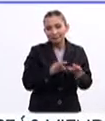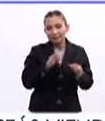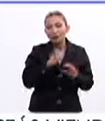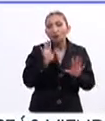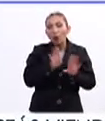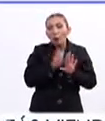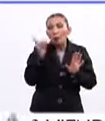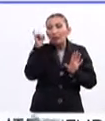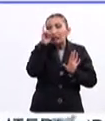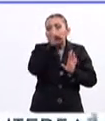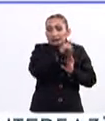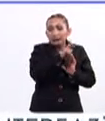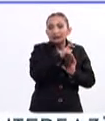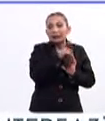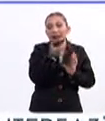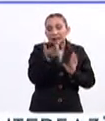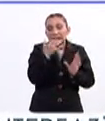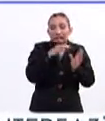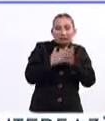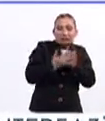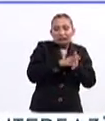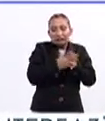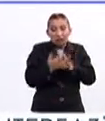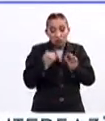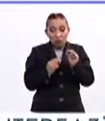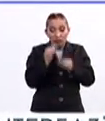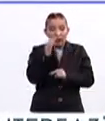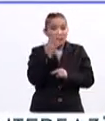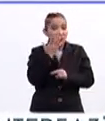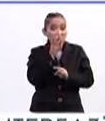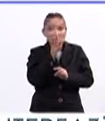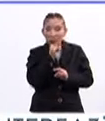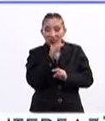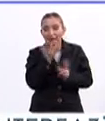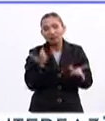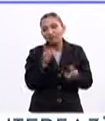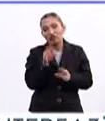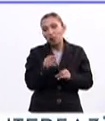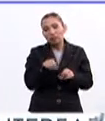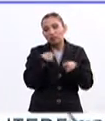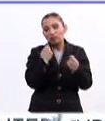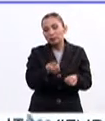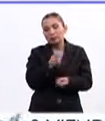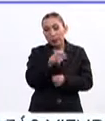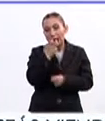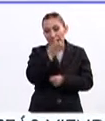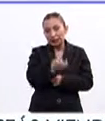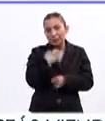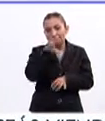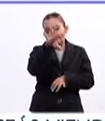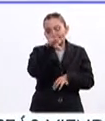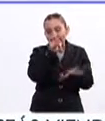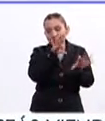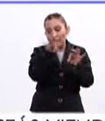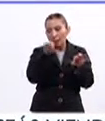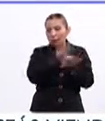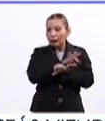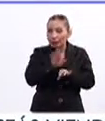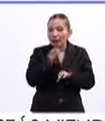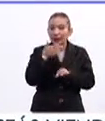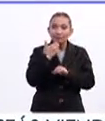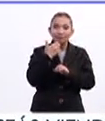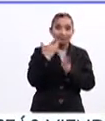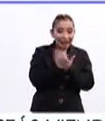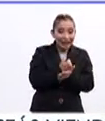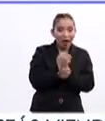es un poquito complicado. Entonces, si no llevas el nivel, pues no. Yo creo que ese es en donde la selección puede caer o